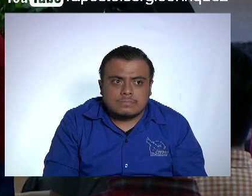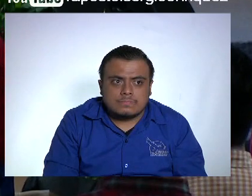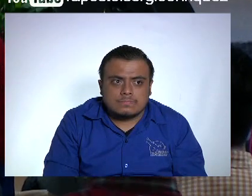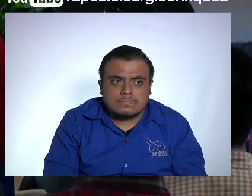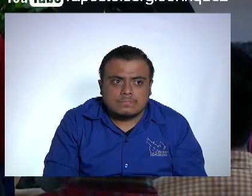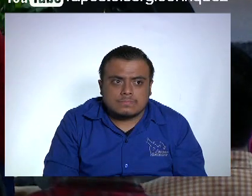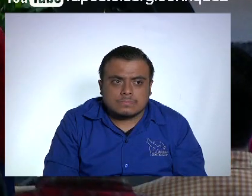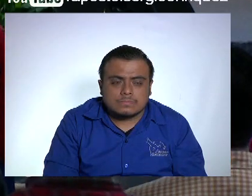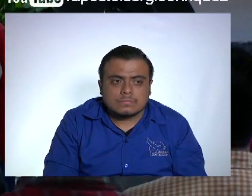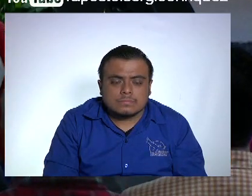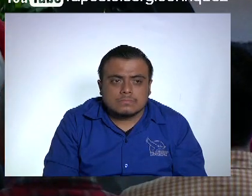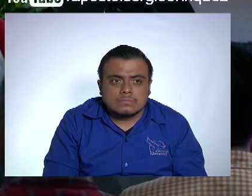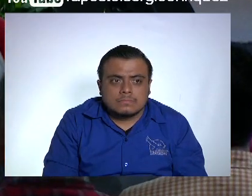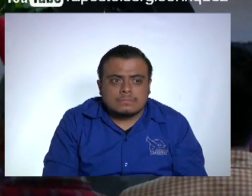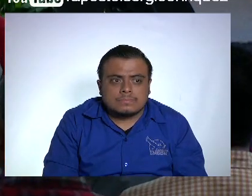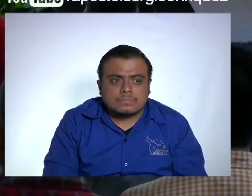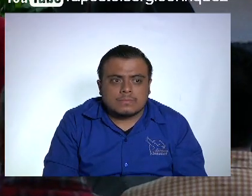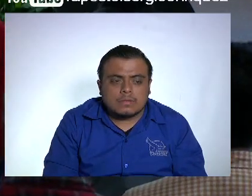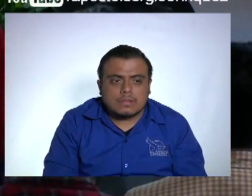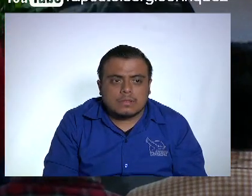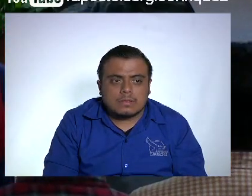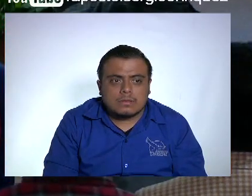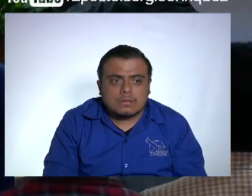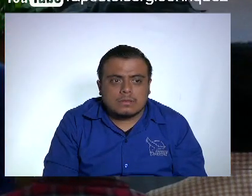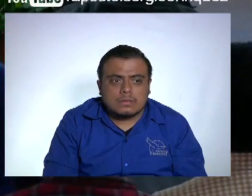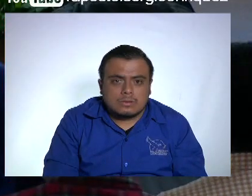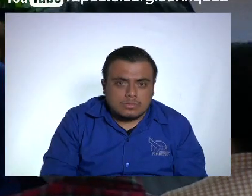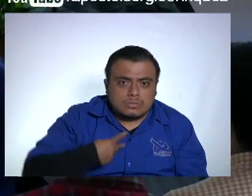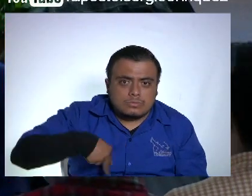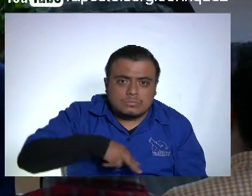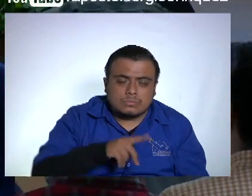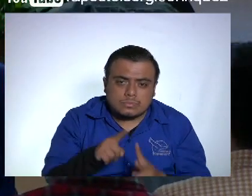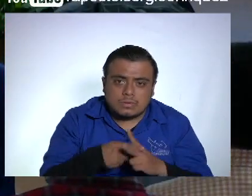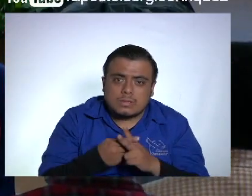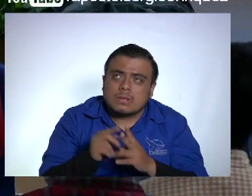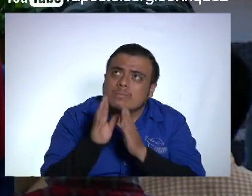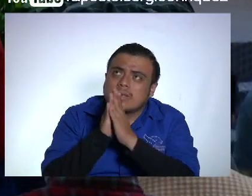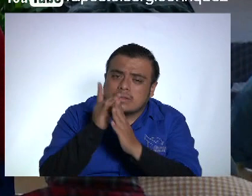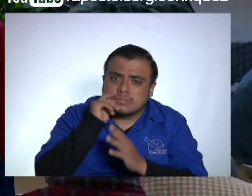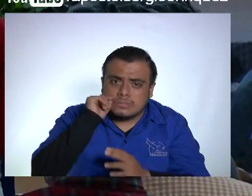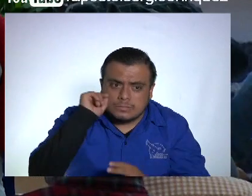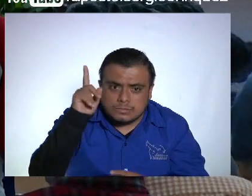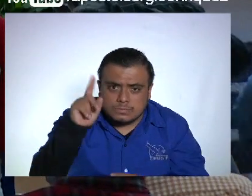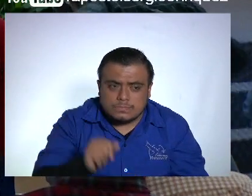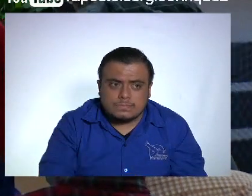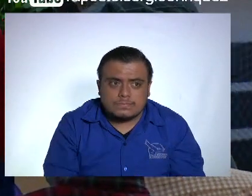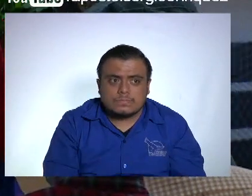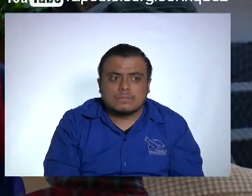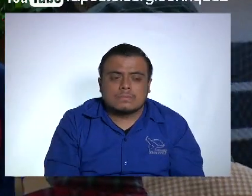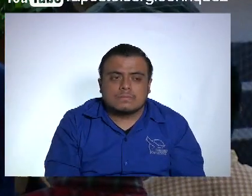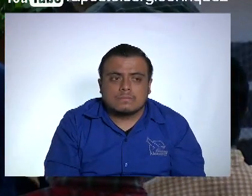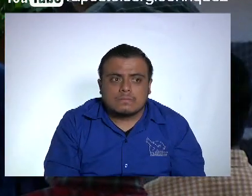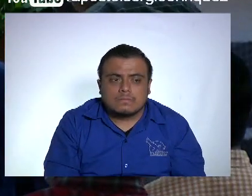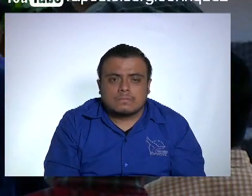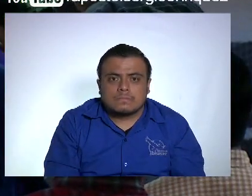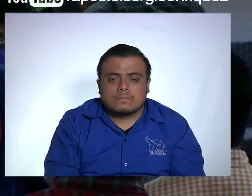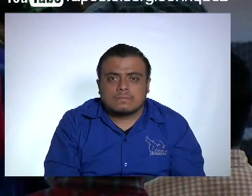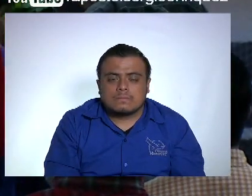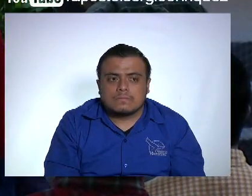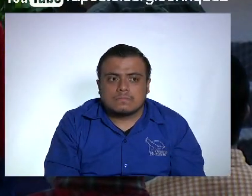oración. Y mientras nosotros comenzamos a pedirle al Señor, voy a invitar a la familia Reyes